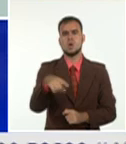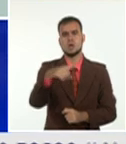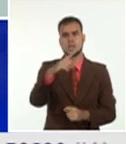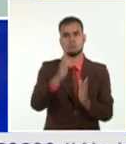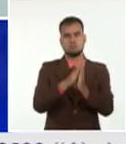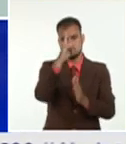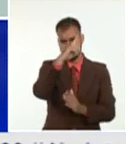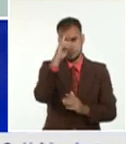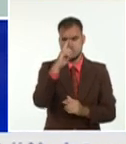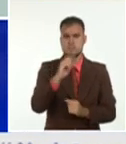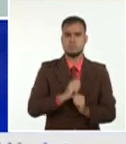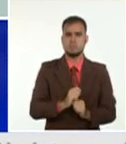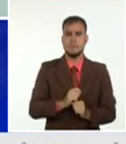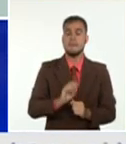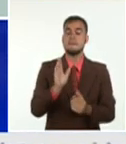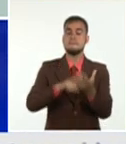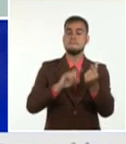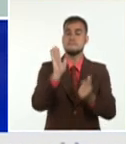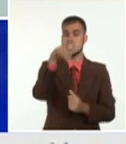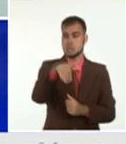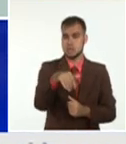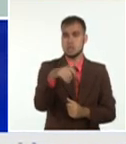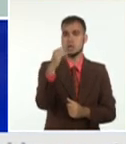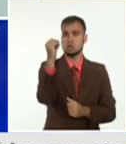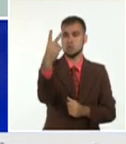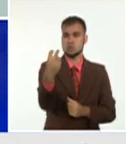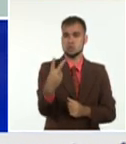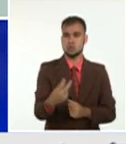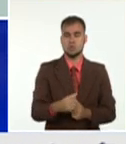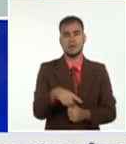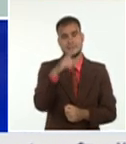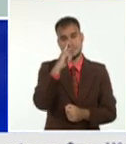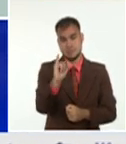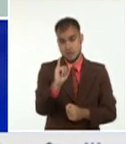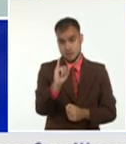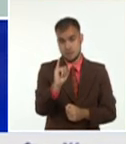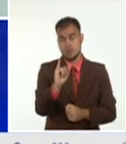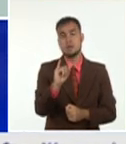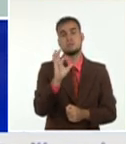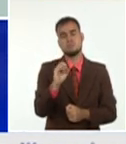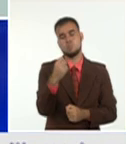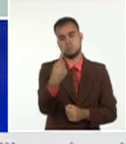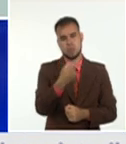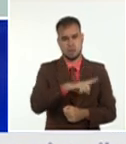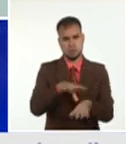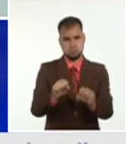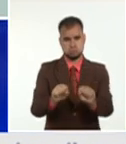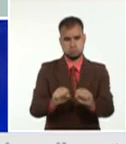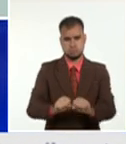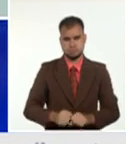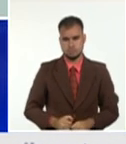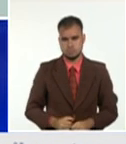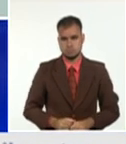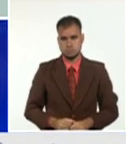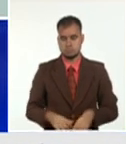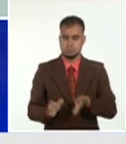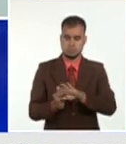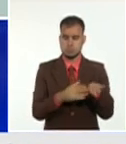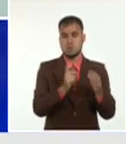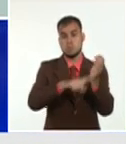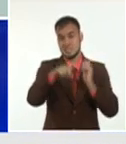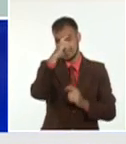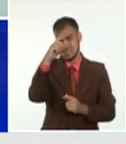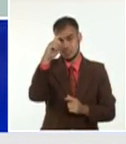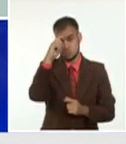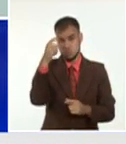Encrucijada 2 cada uno, y Camajuaní 1 en el día de ayer. Santi Espíritu incrementa en